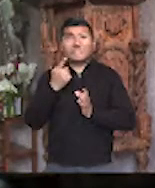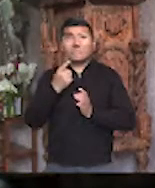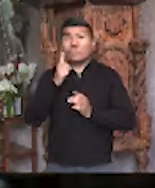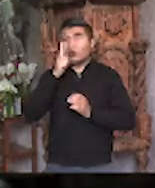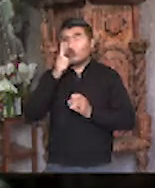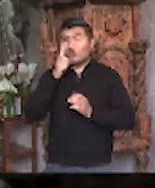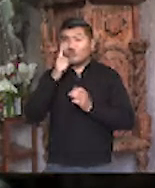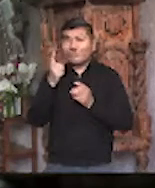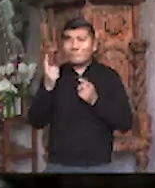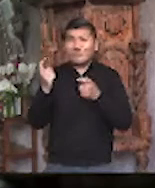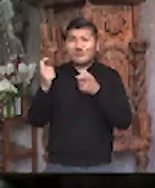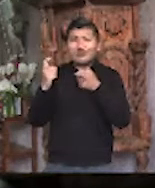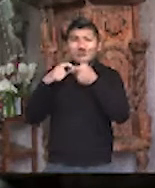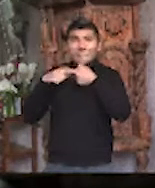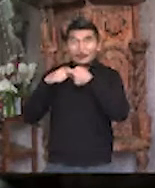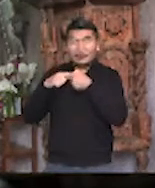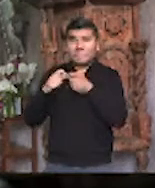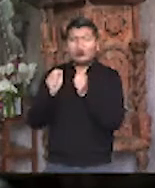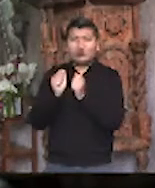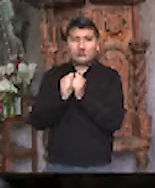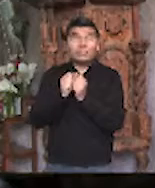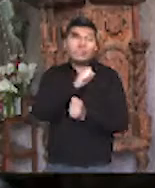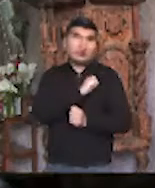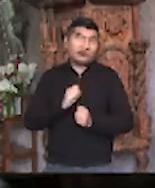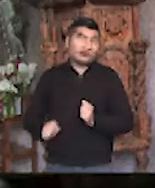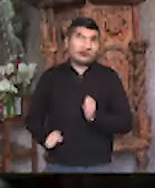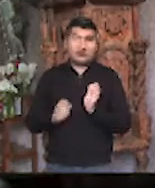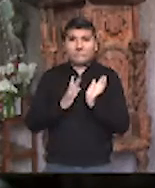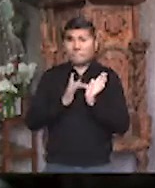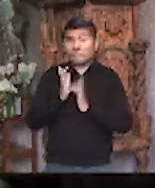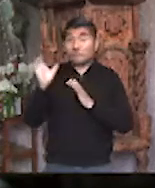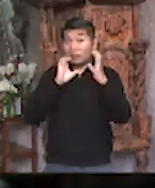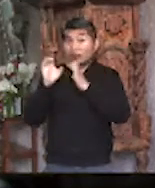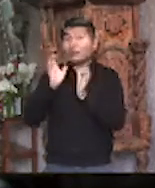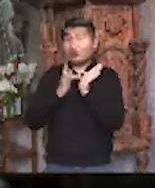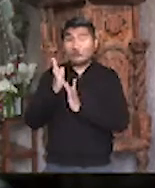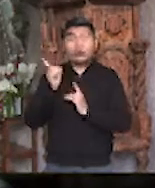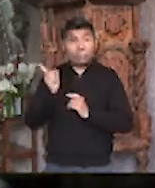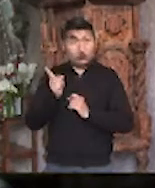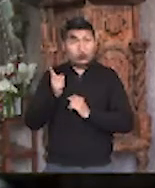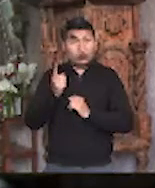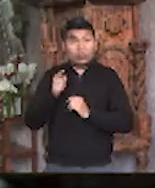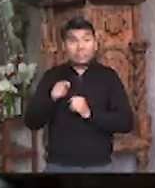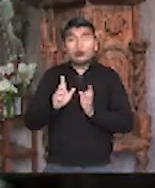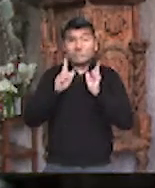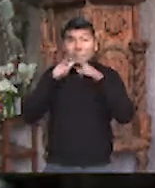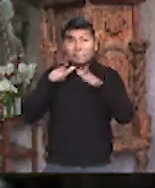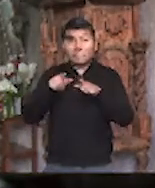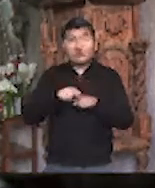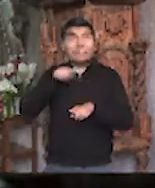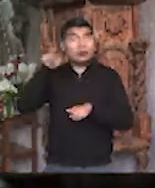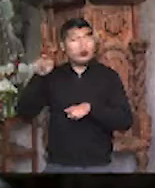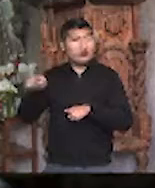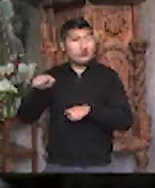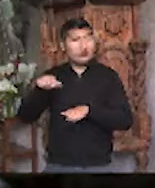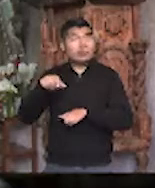vínculo con el señor jesús buscar a jesús al otro lado del lago y